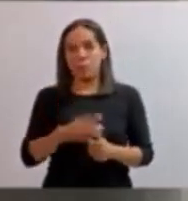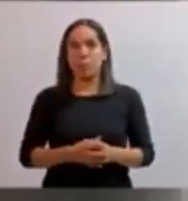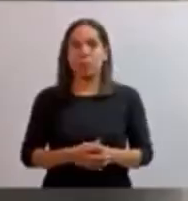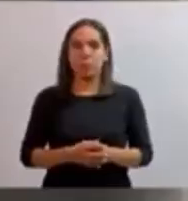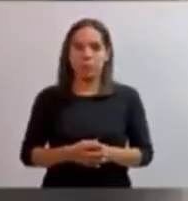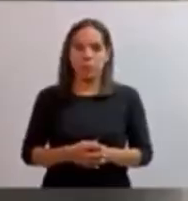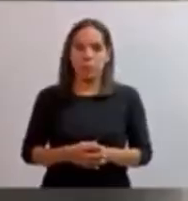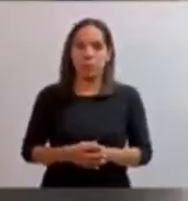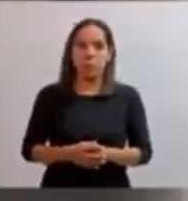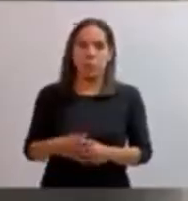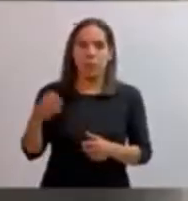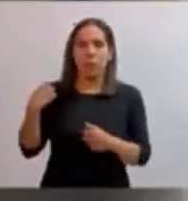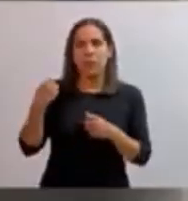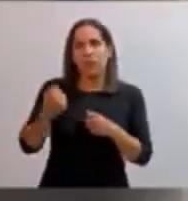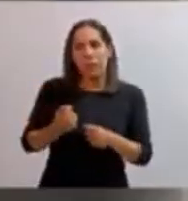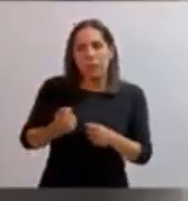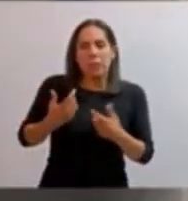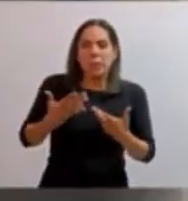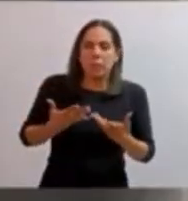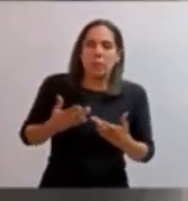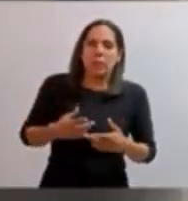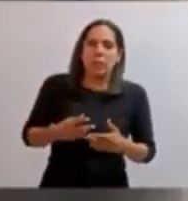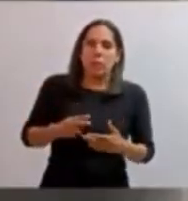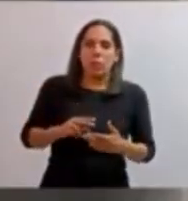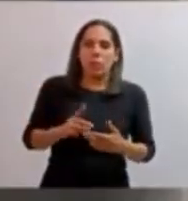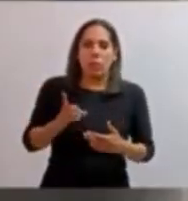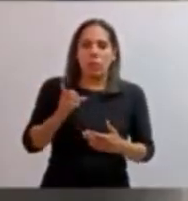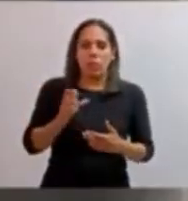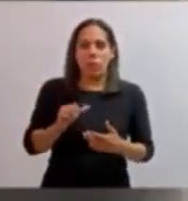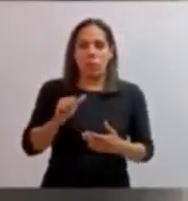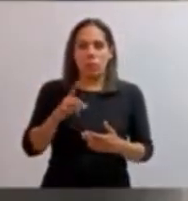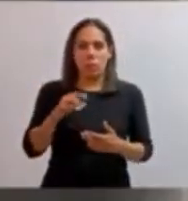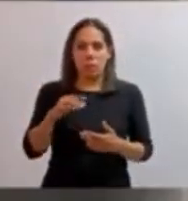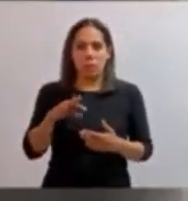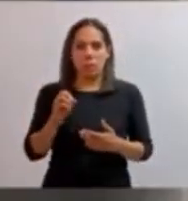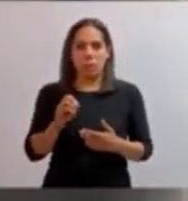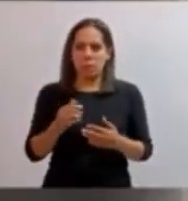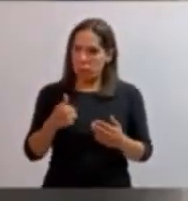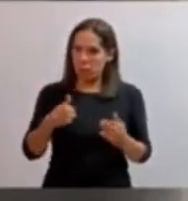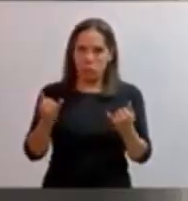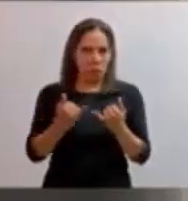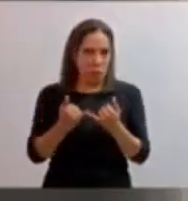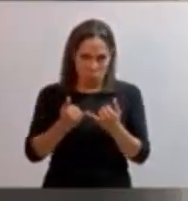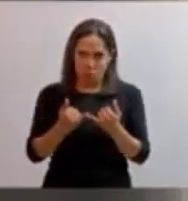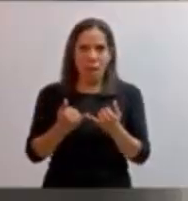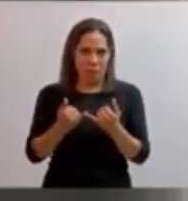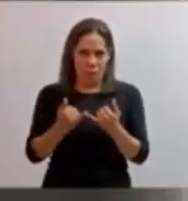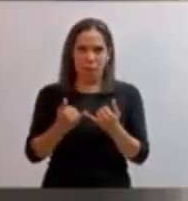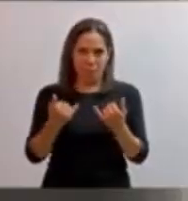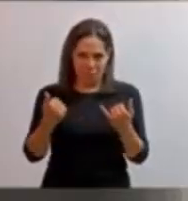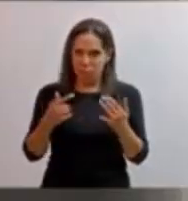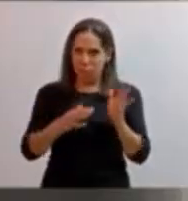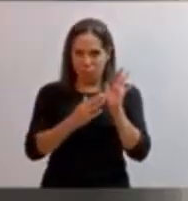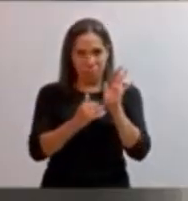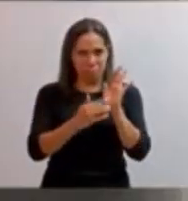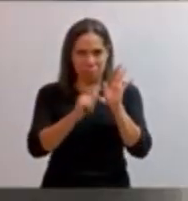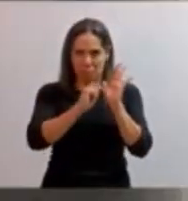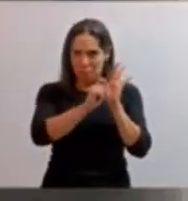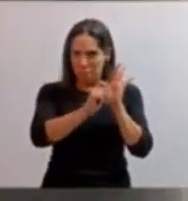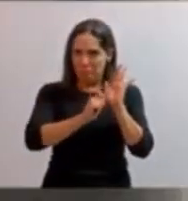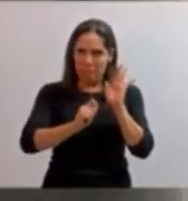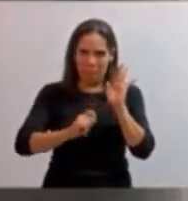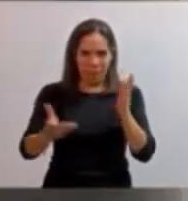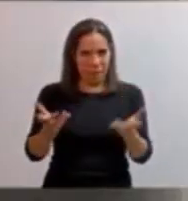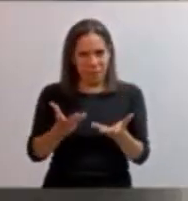de carga administrativa. Pues yo elaboro oficios también, y elaborar un oficio no es